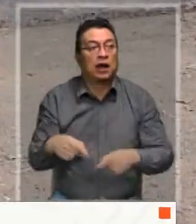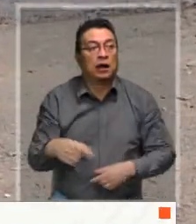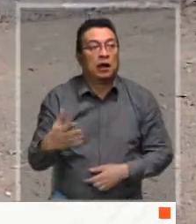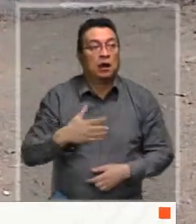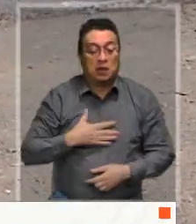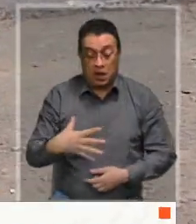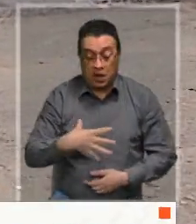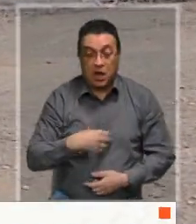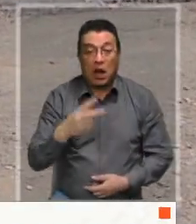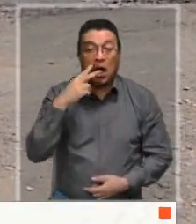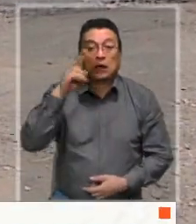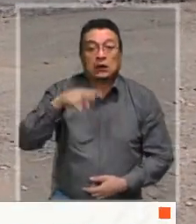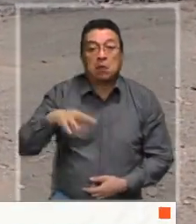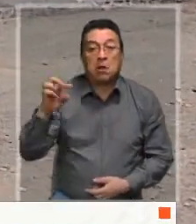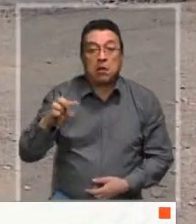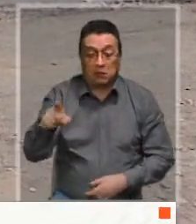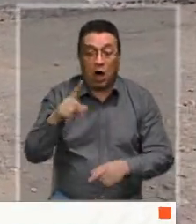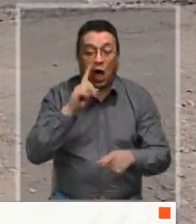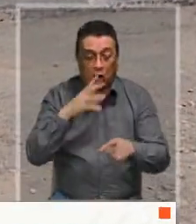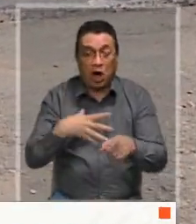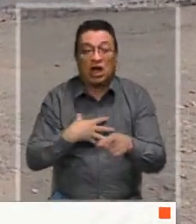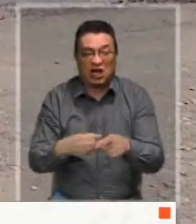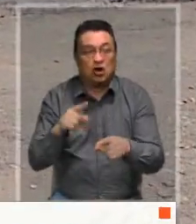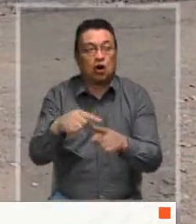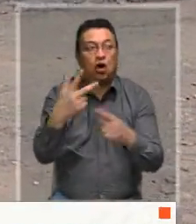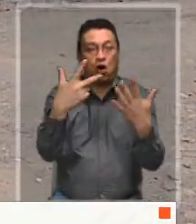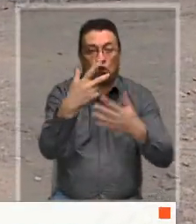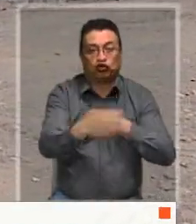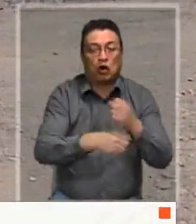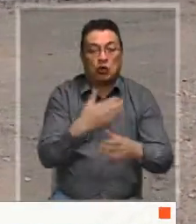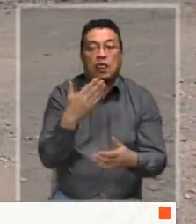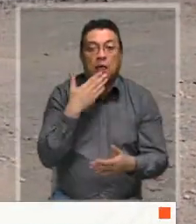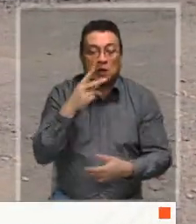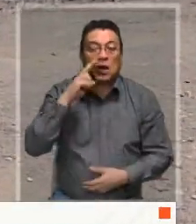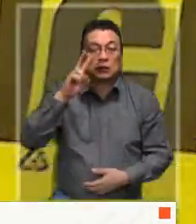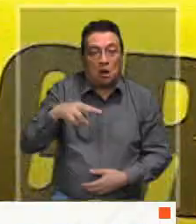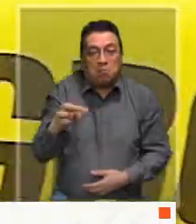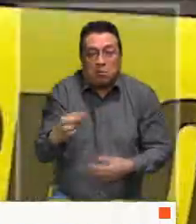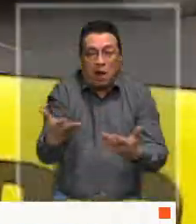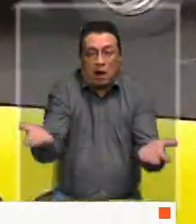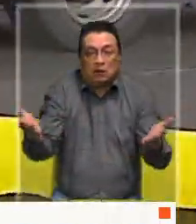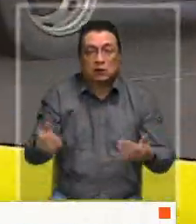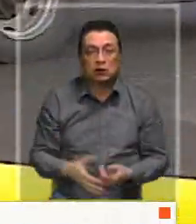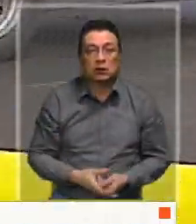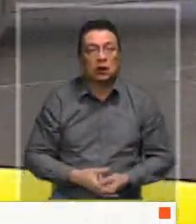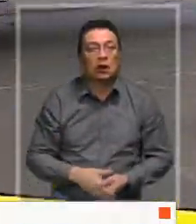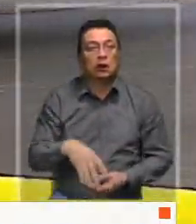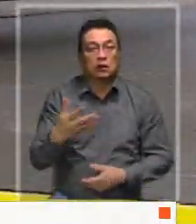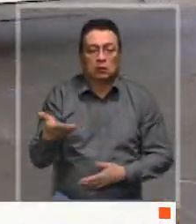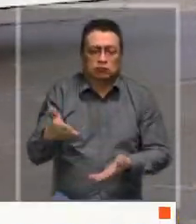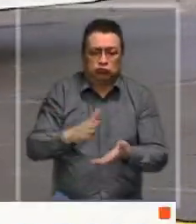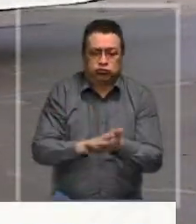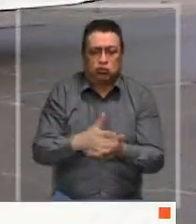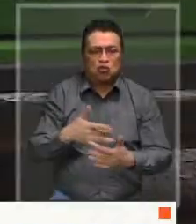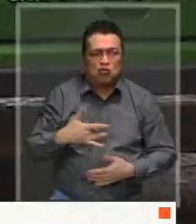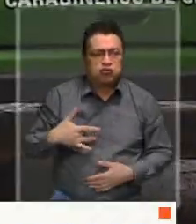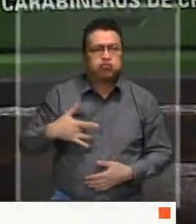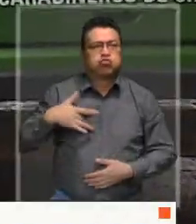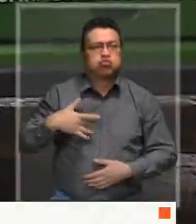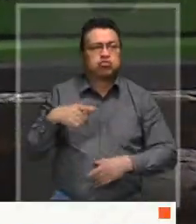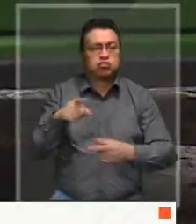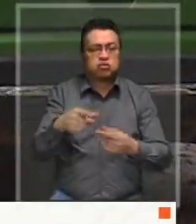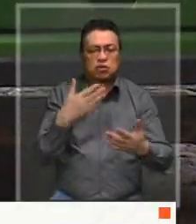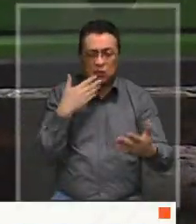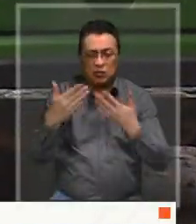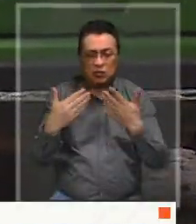hija sin papá. Él tiene un hijo también de 8 años, también lo dejaron sin papá. Terminando dramáticamente también, con una